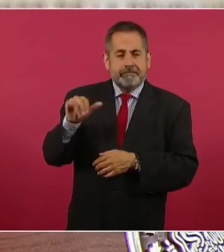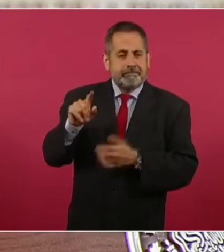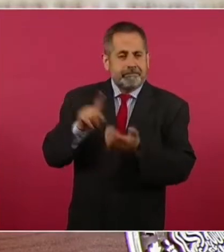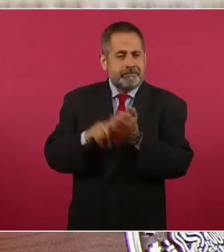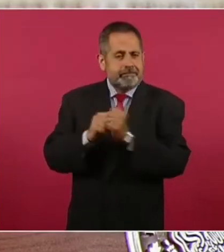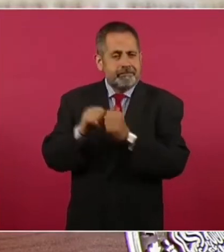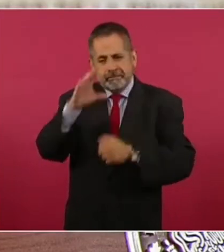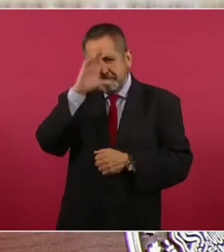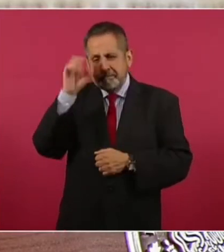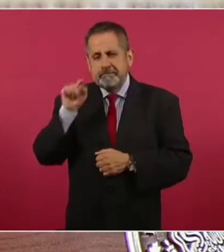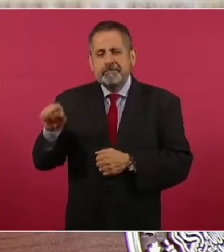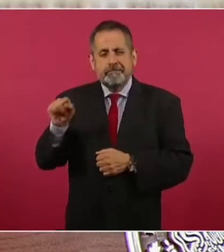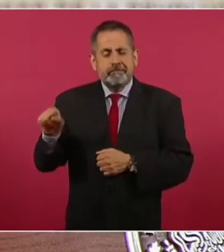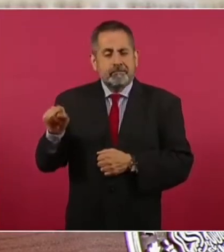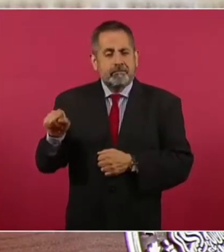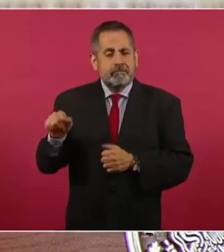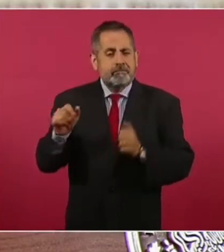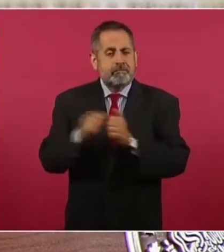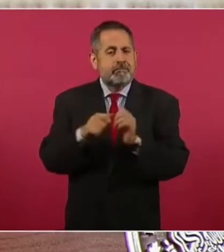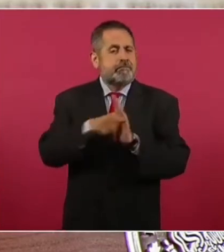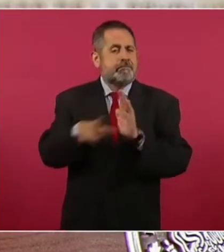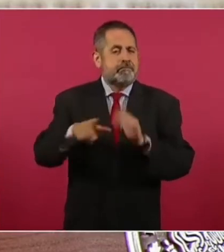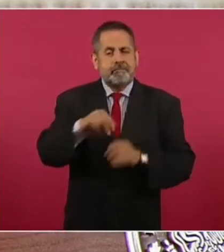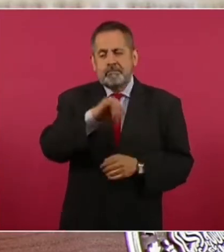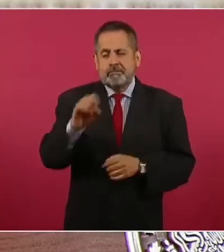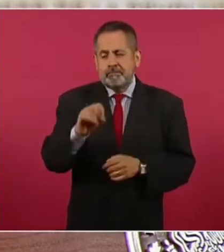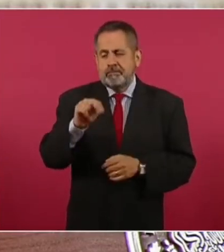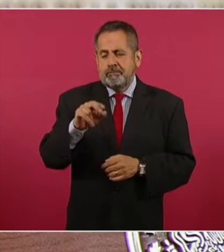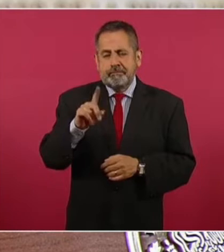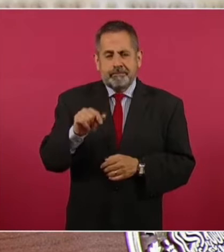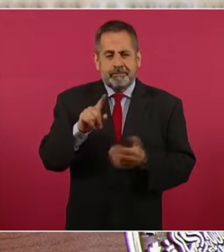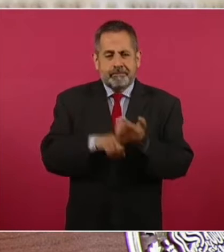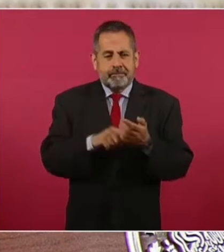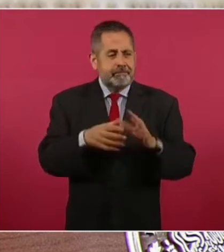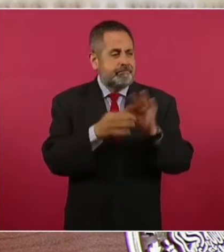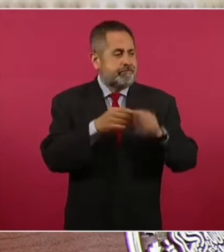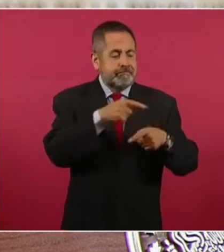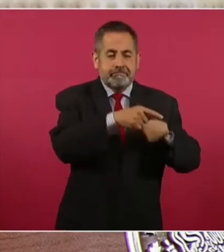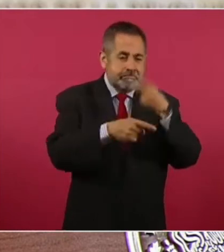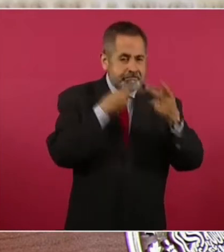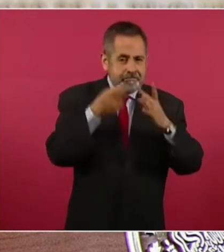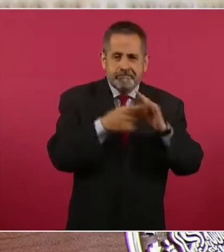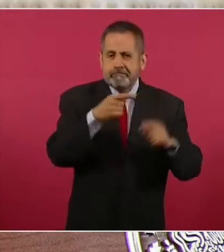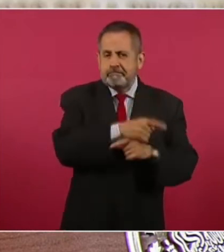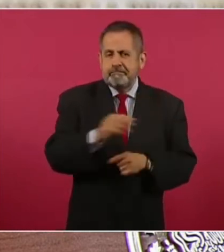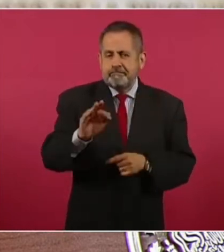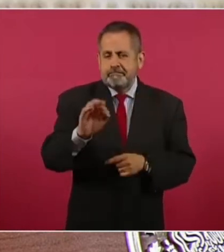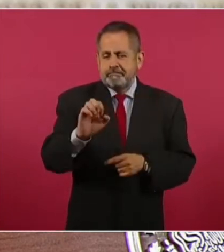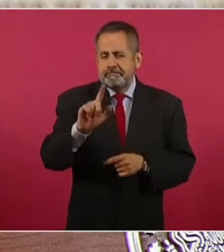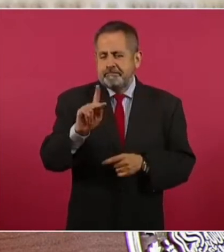foto de un periódico de La Jornada, de unas declaraciones de Felipe Calderón.